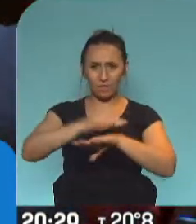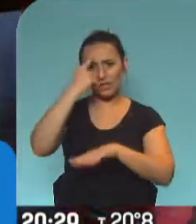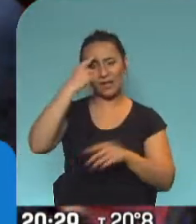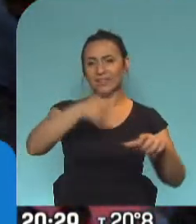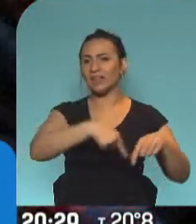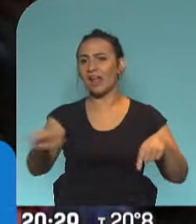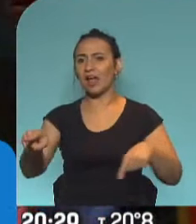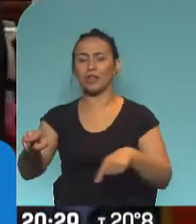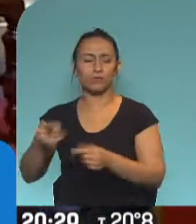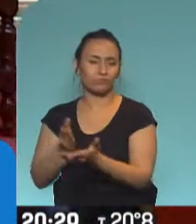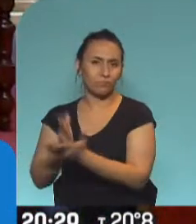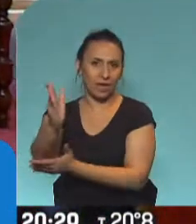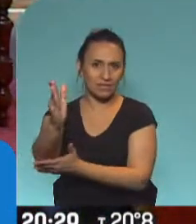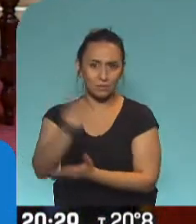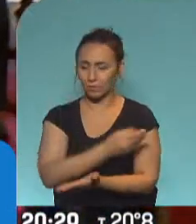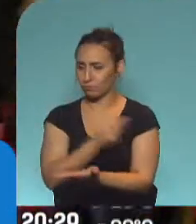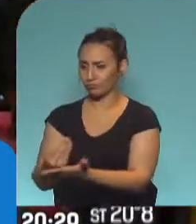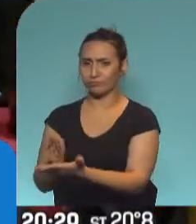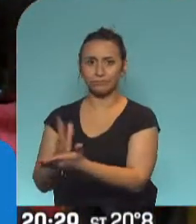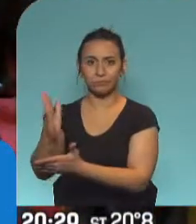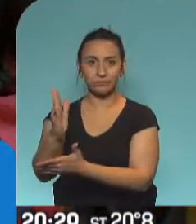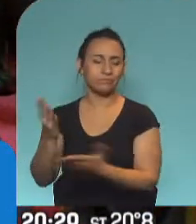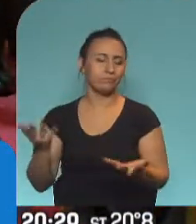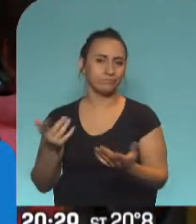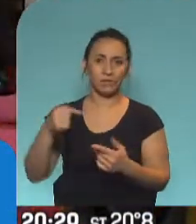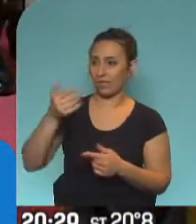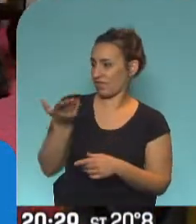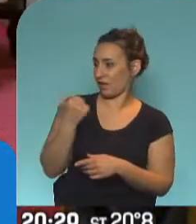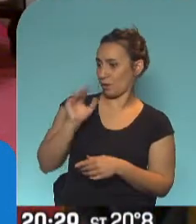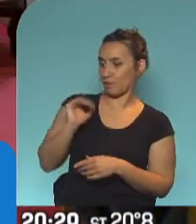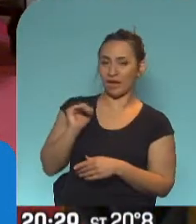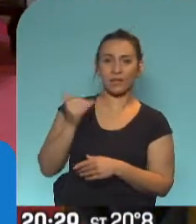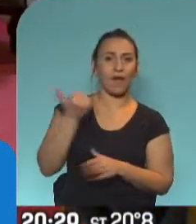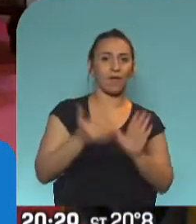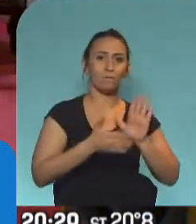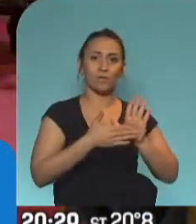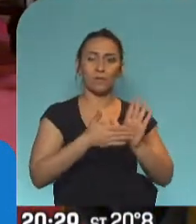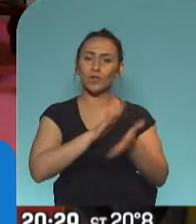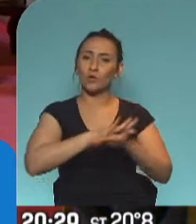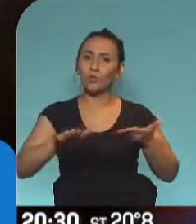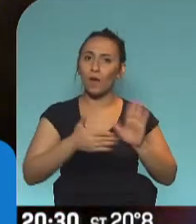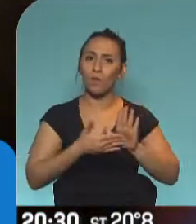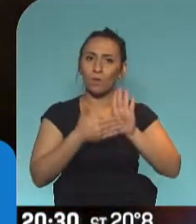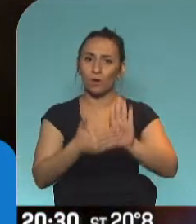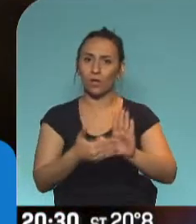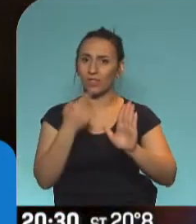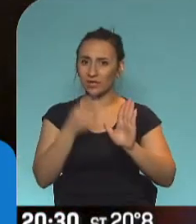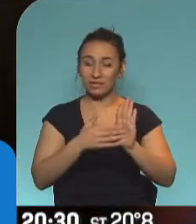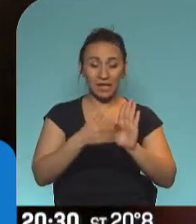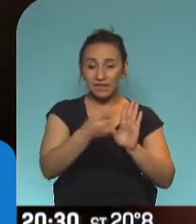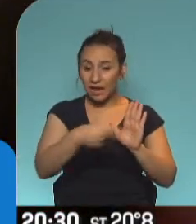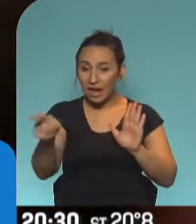definitivos. Hoy, a partir del martes, tenemos un fundamento jurídico nuevo del máximo tribunal que dice todos los traslados